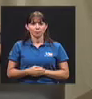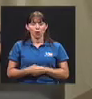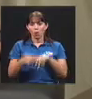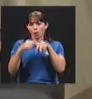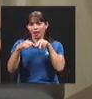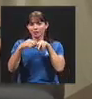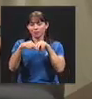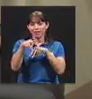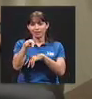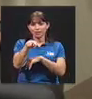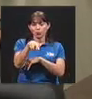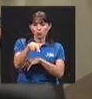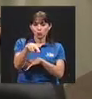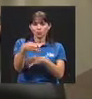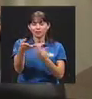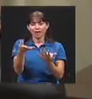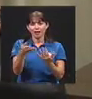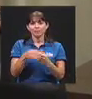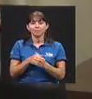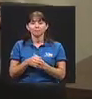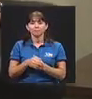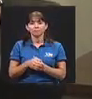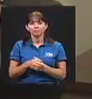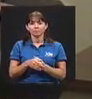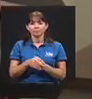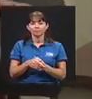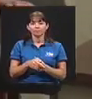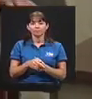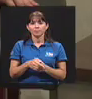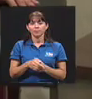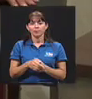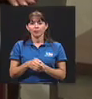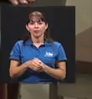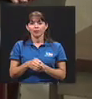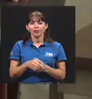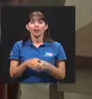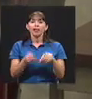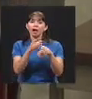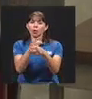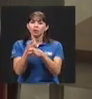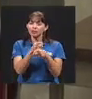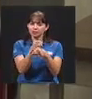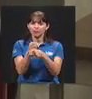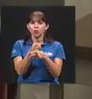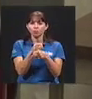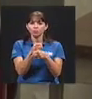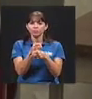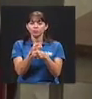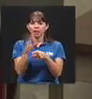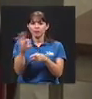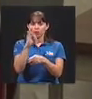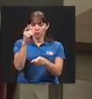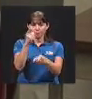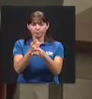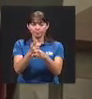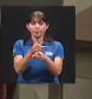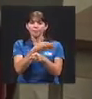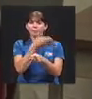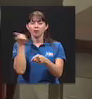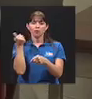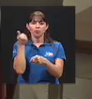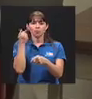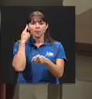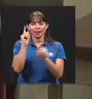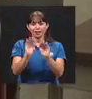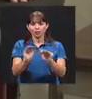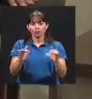piernas de un lado o del otro. La corrección, la postura más apropiada